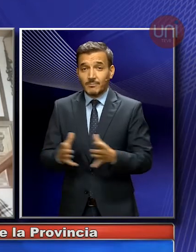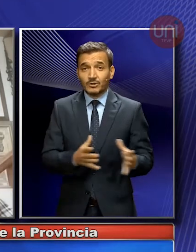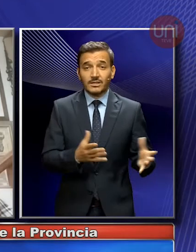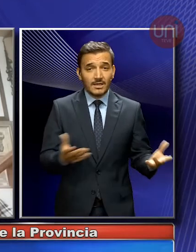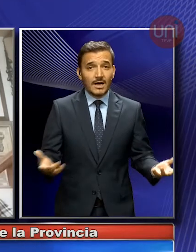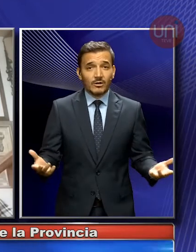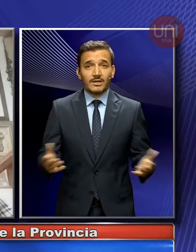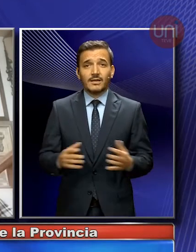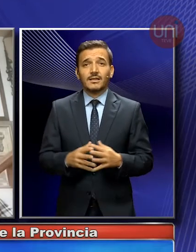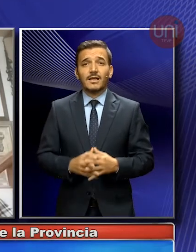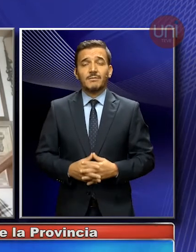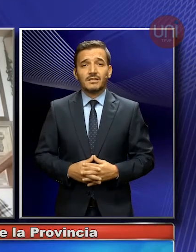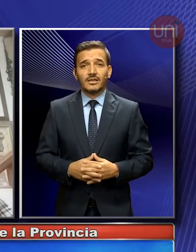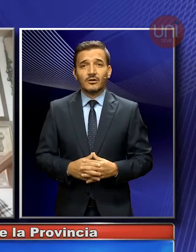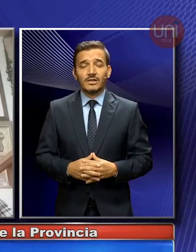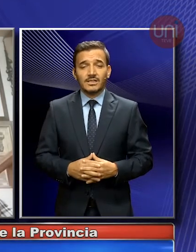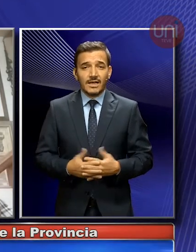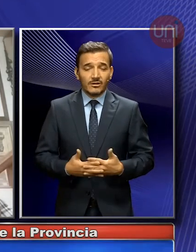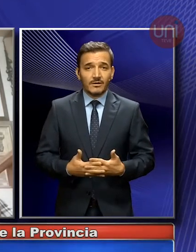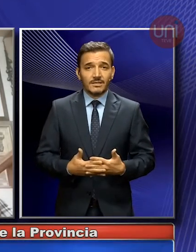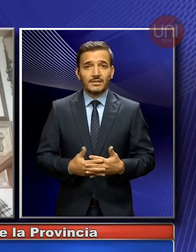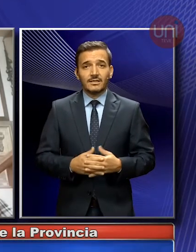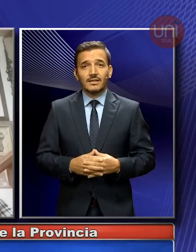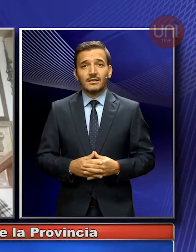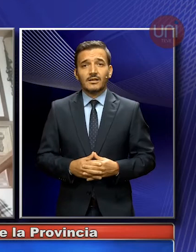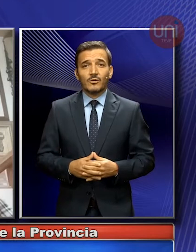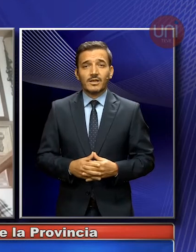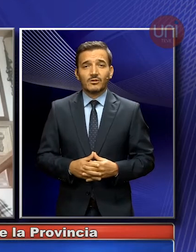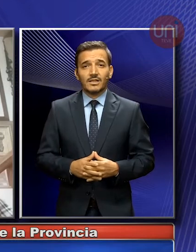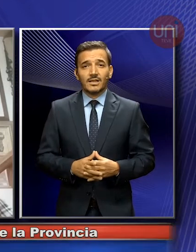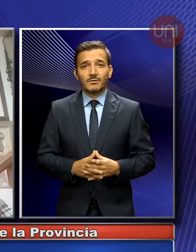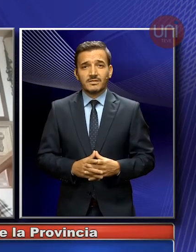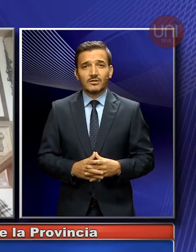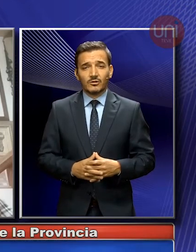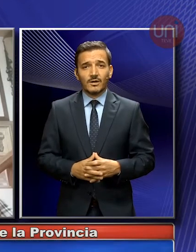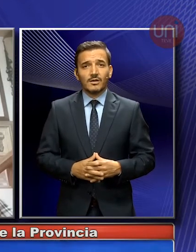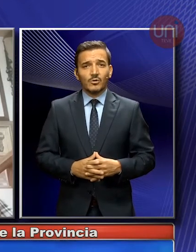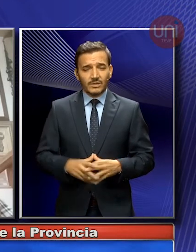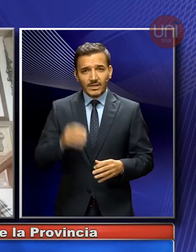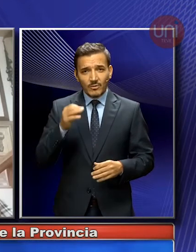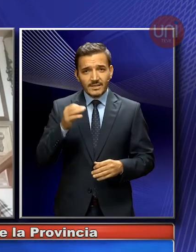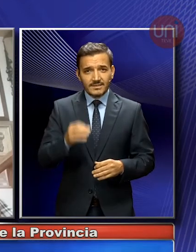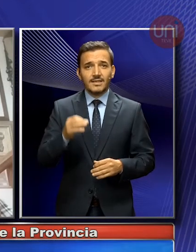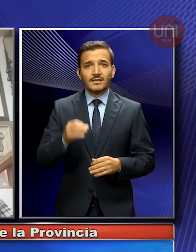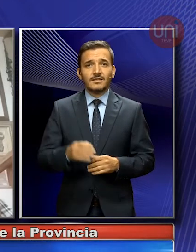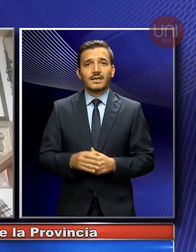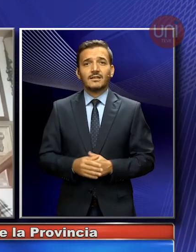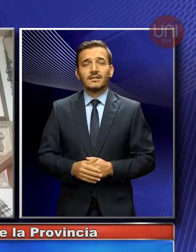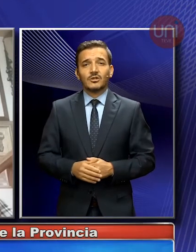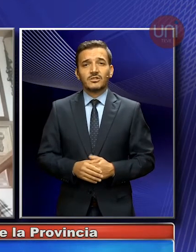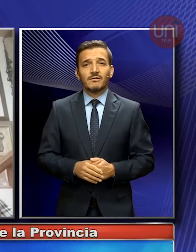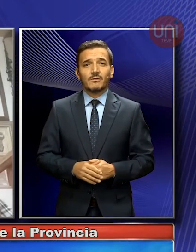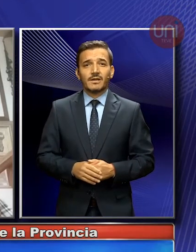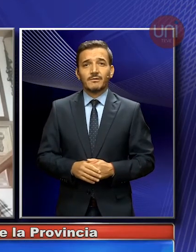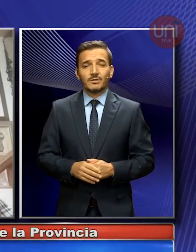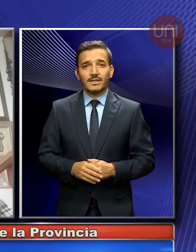responden a lo que el ministerio indica y obviamente el gobierno indica en la provincia de Córdoba, ¿usted está convencida de que no se debe